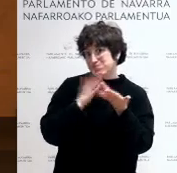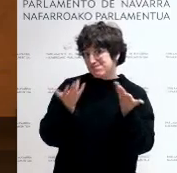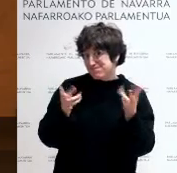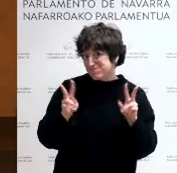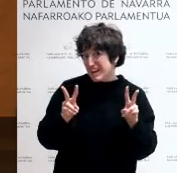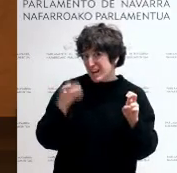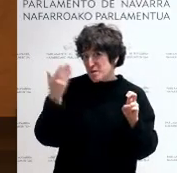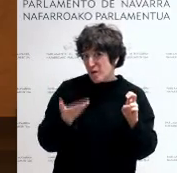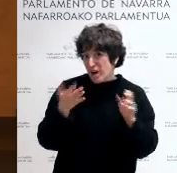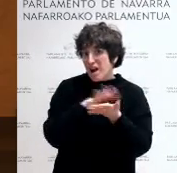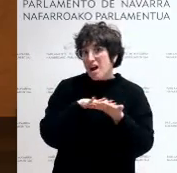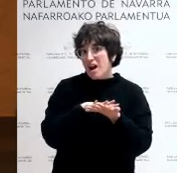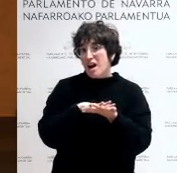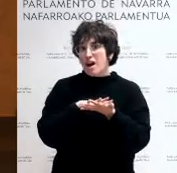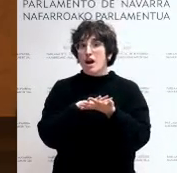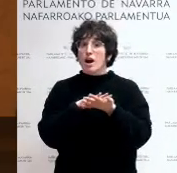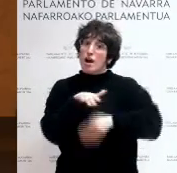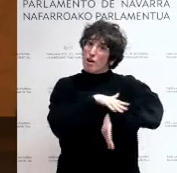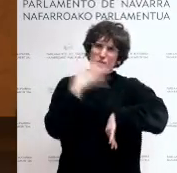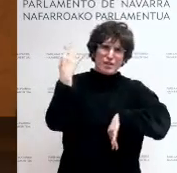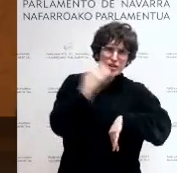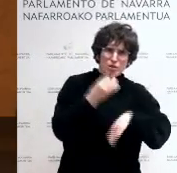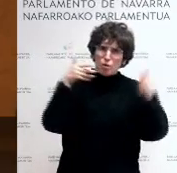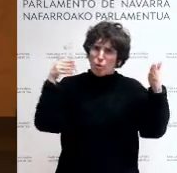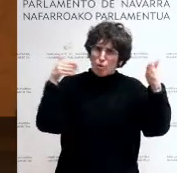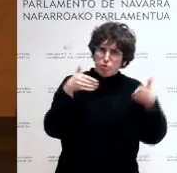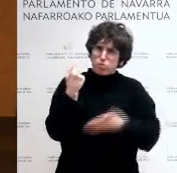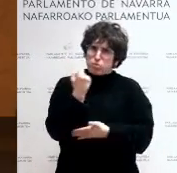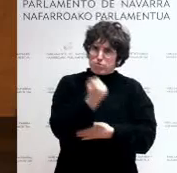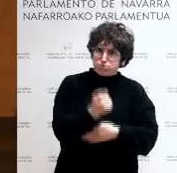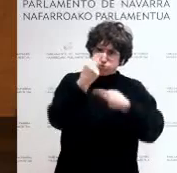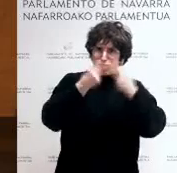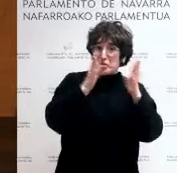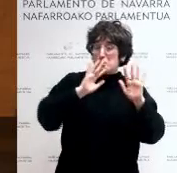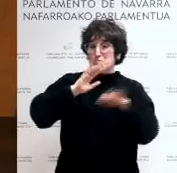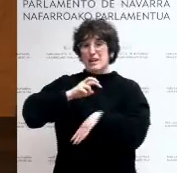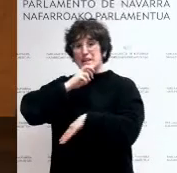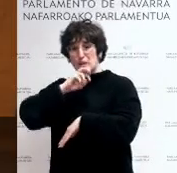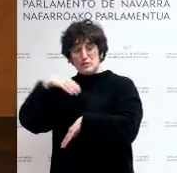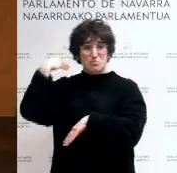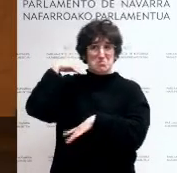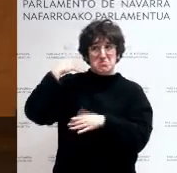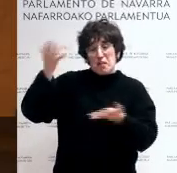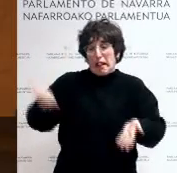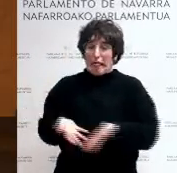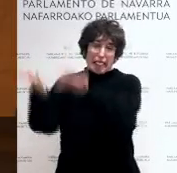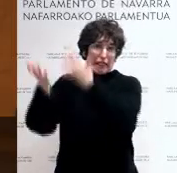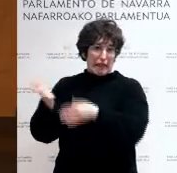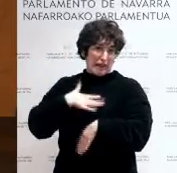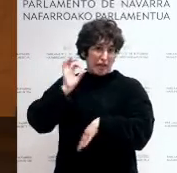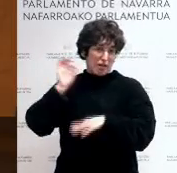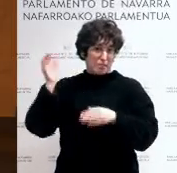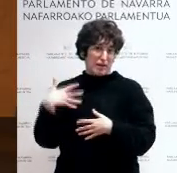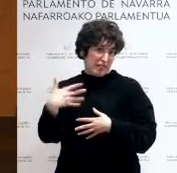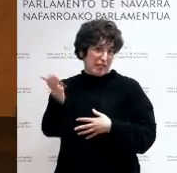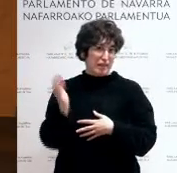lo público está permitiendo que la sanidad pública se debilite en las áreas de Tudela y de Estella. Hoy hablamos de radiología, pero podríamos hablar